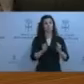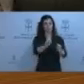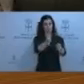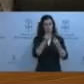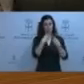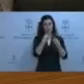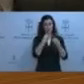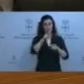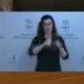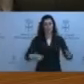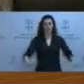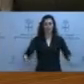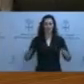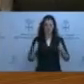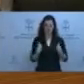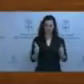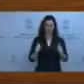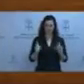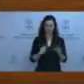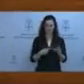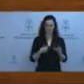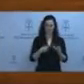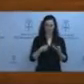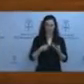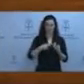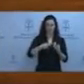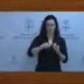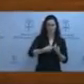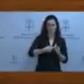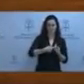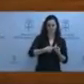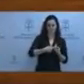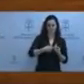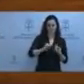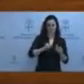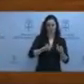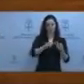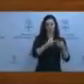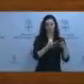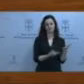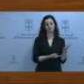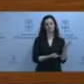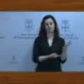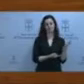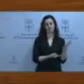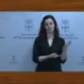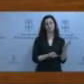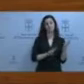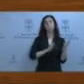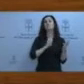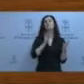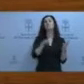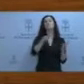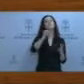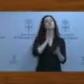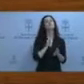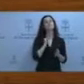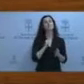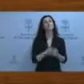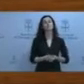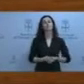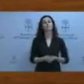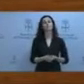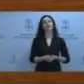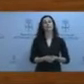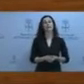los habitantes de la tal, precisamente en él venían. Esto tuvo una contestación, por